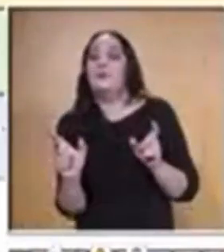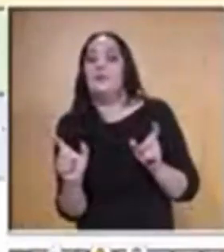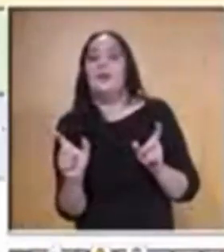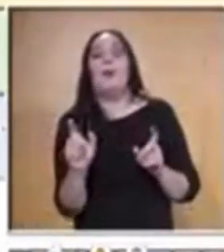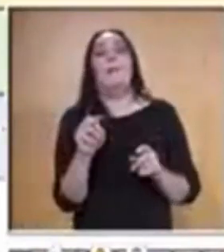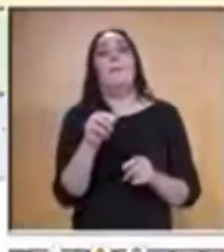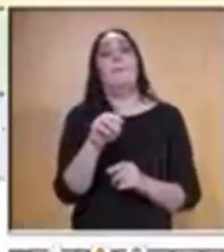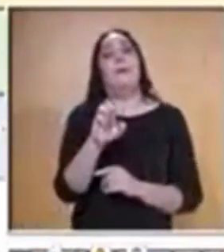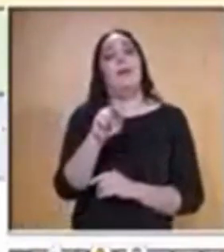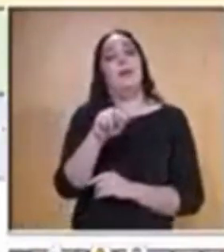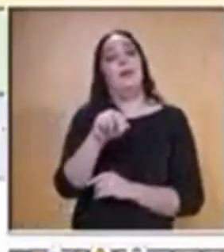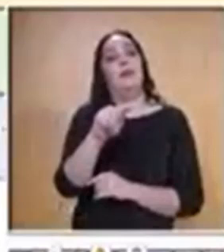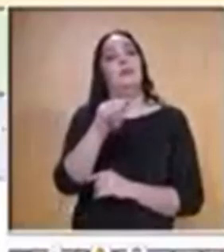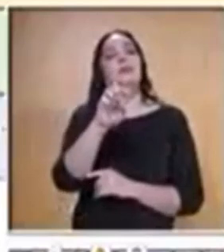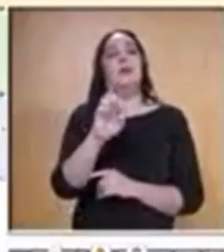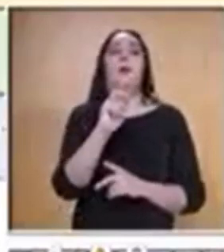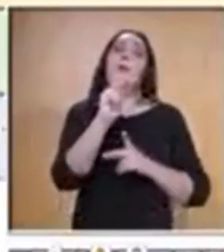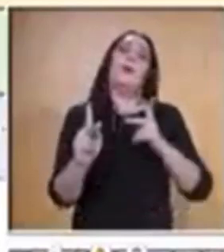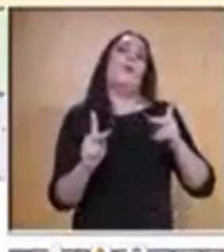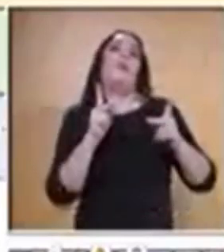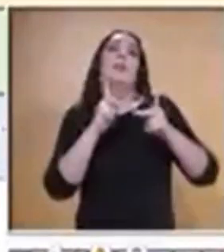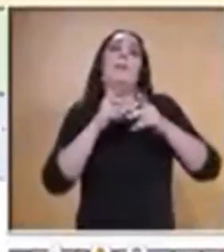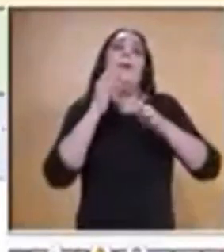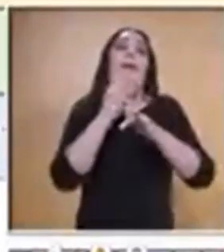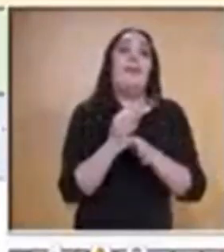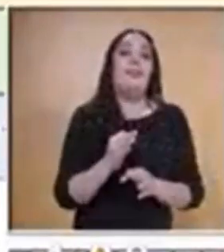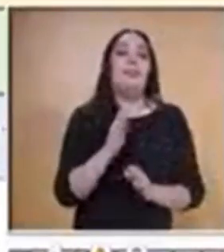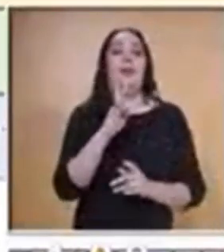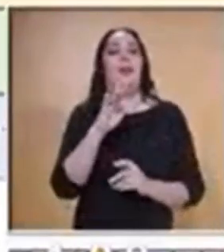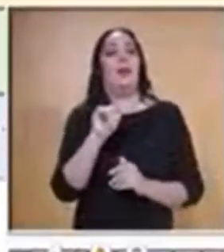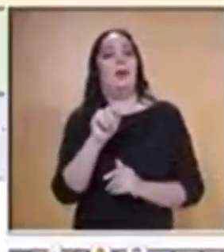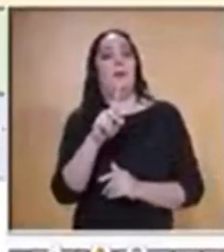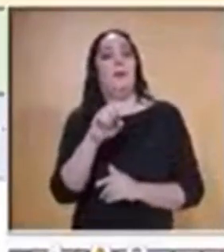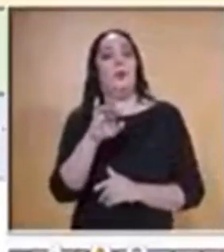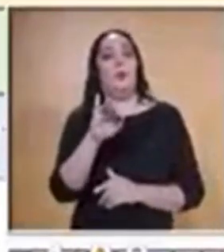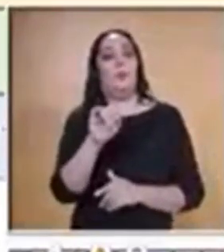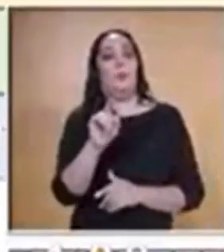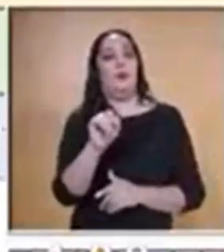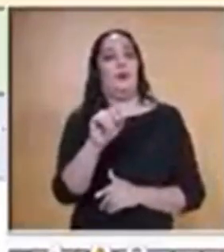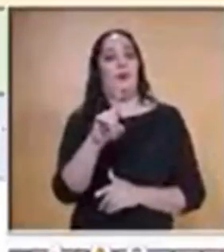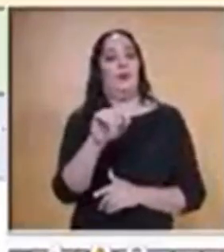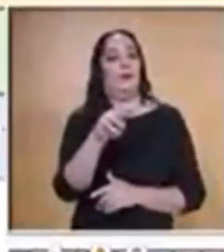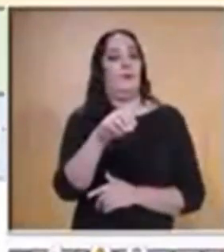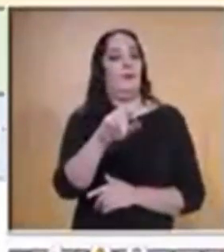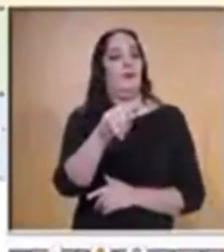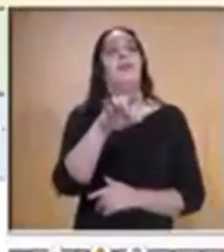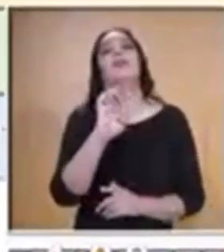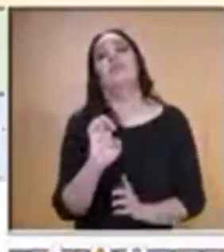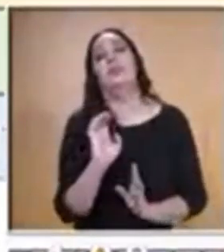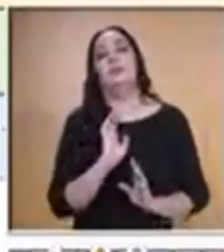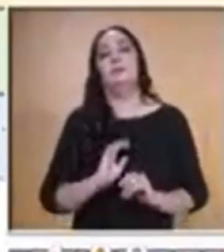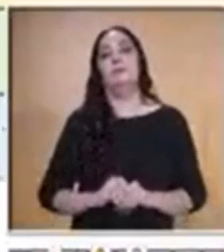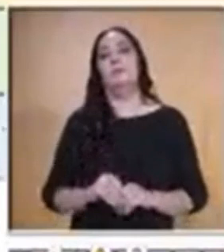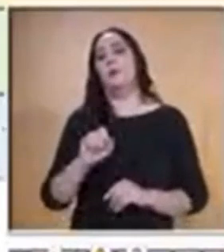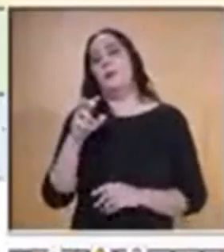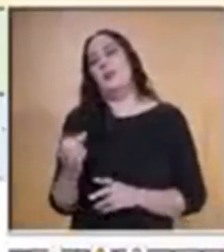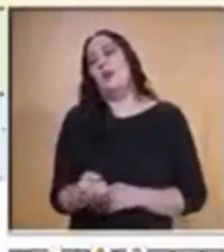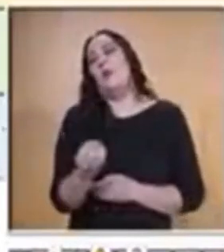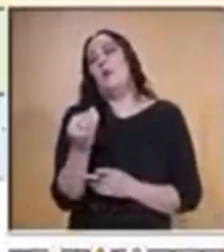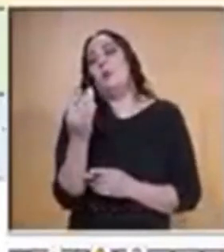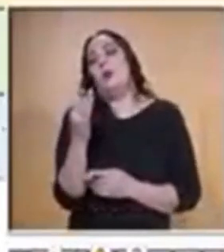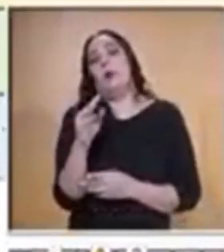mente. Perfectamente, regularmente, apropiadamente. Profesor, ¿me ayuda con los siguientes? Sí, de cantidad es más,